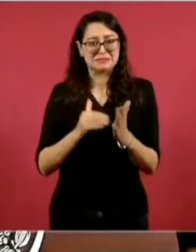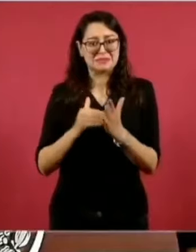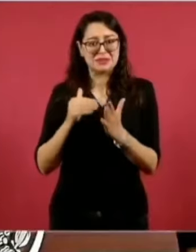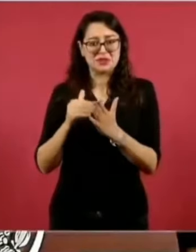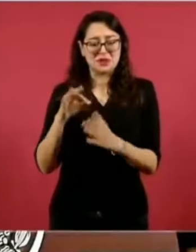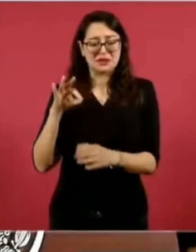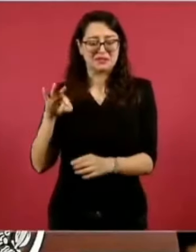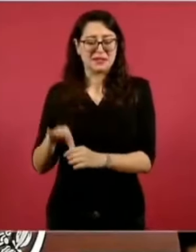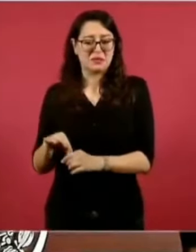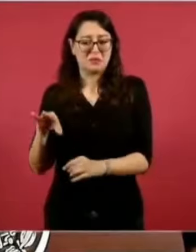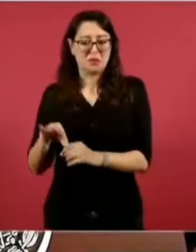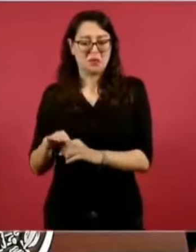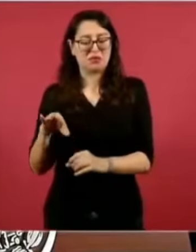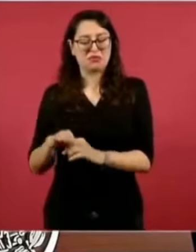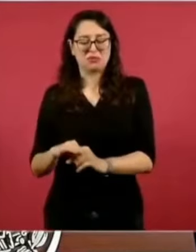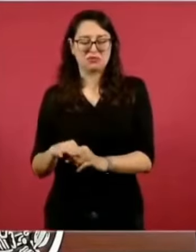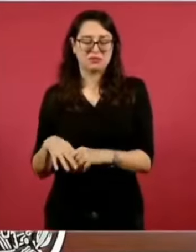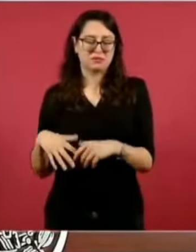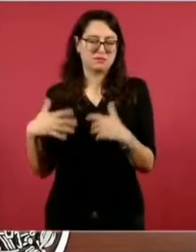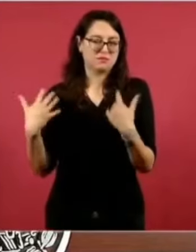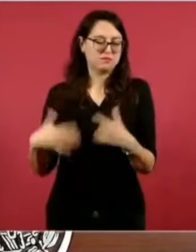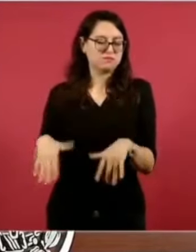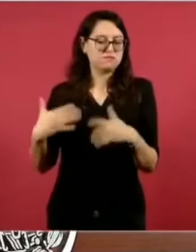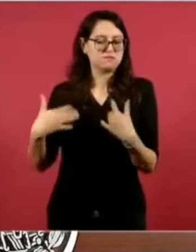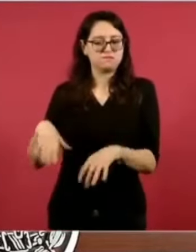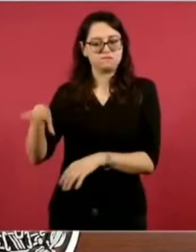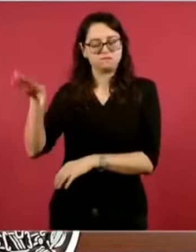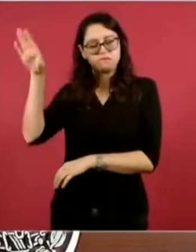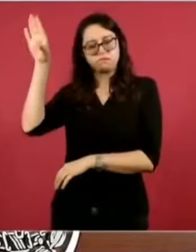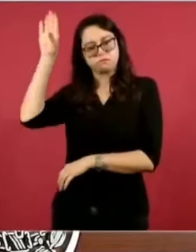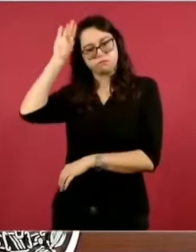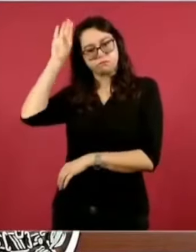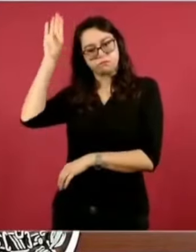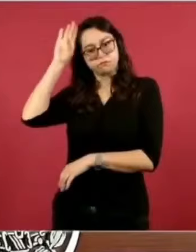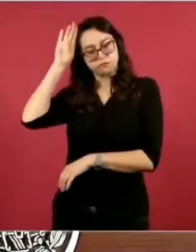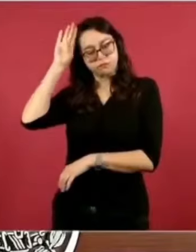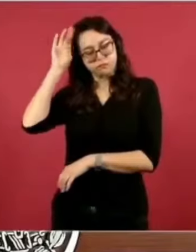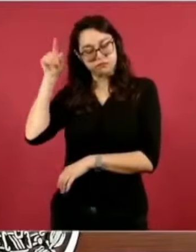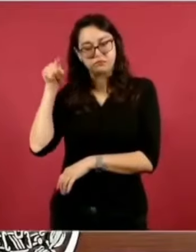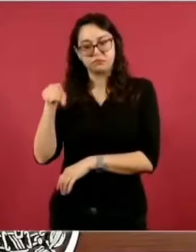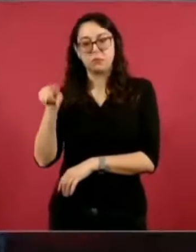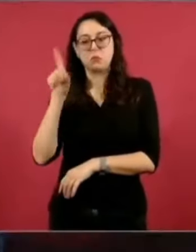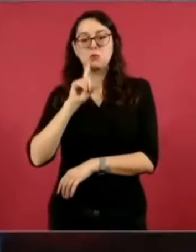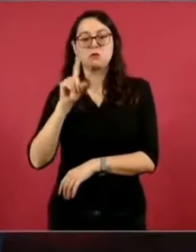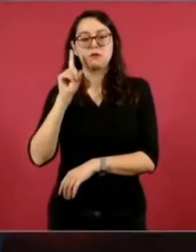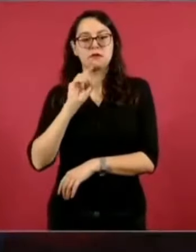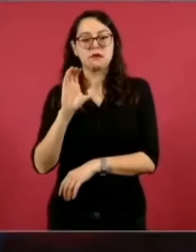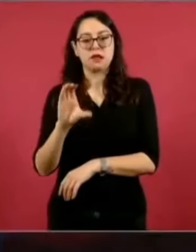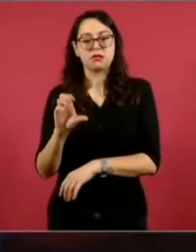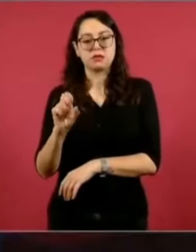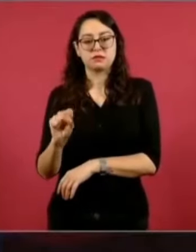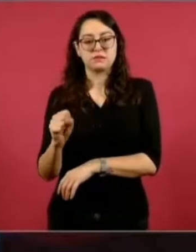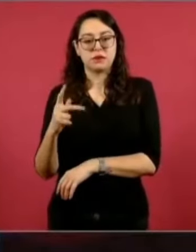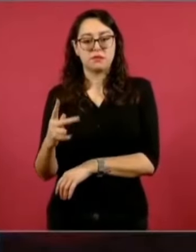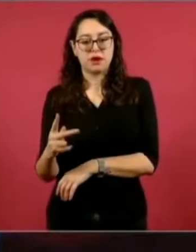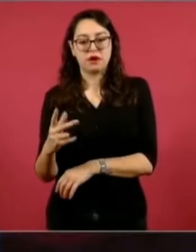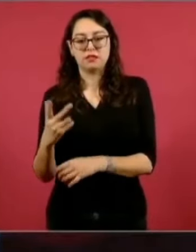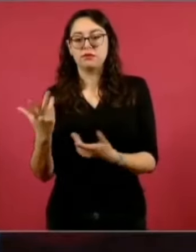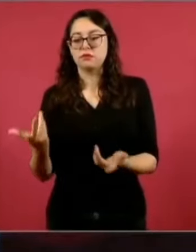millones de votos a favor de Claudia Sheinbaum, la presidenta electa.